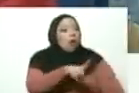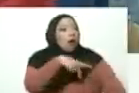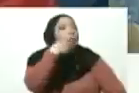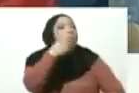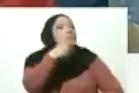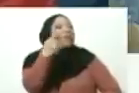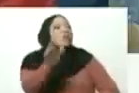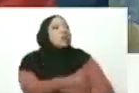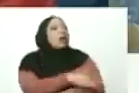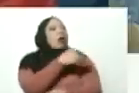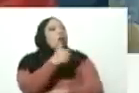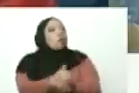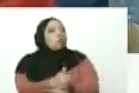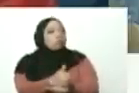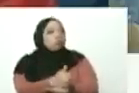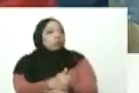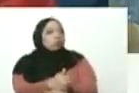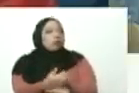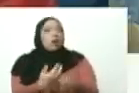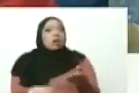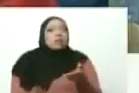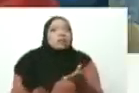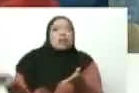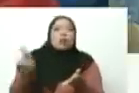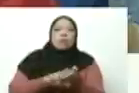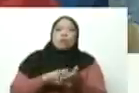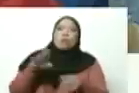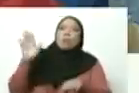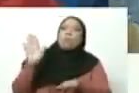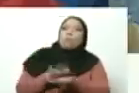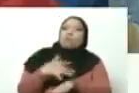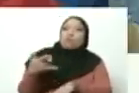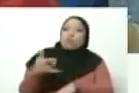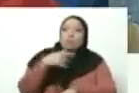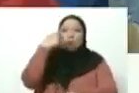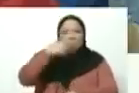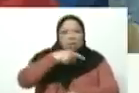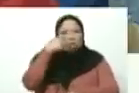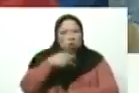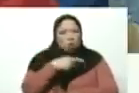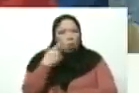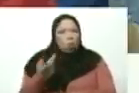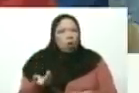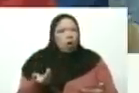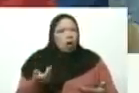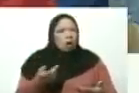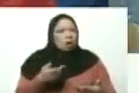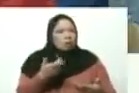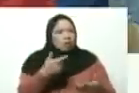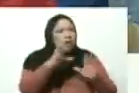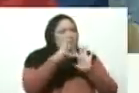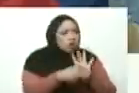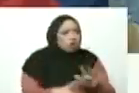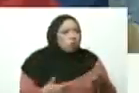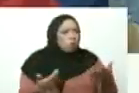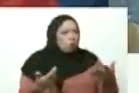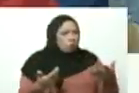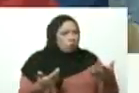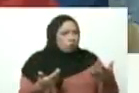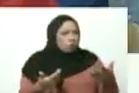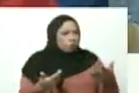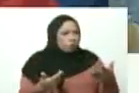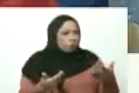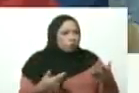es algo recurrente porque darle un cariz político a actos de delincuentes